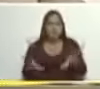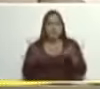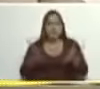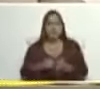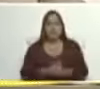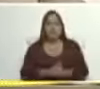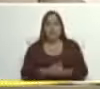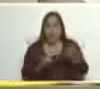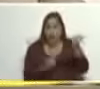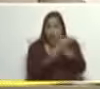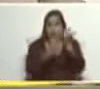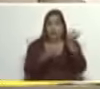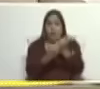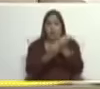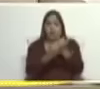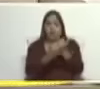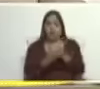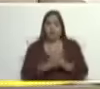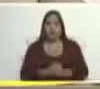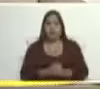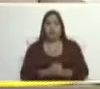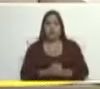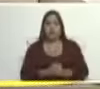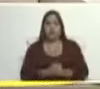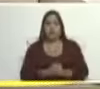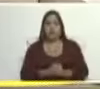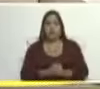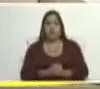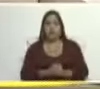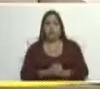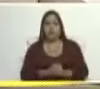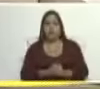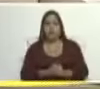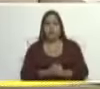insistieron en la solidaridad,